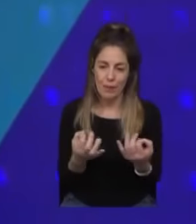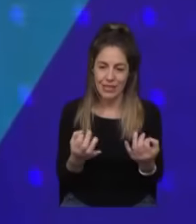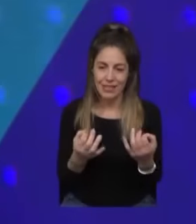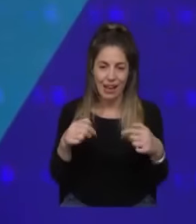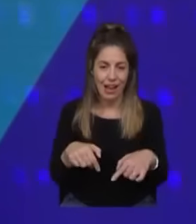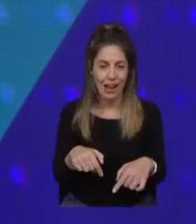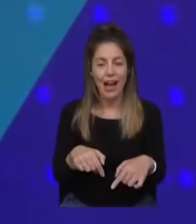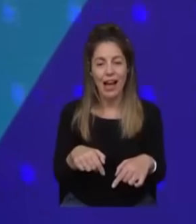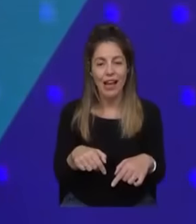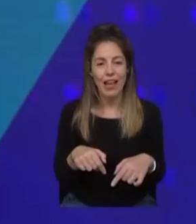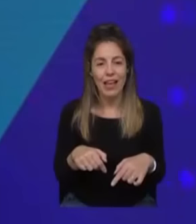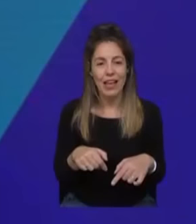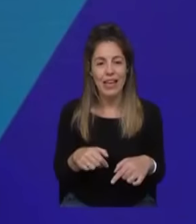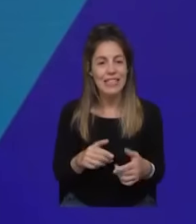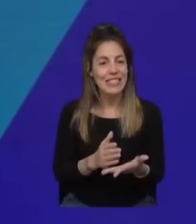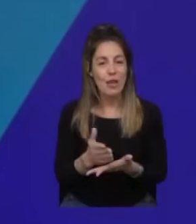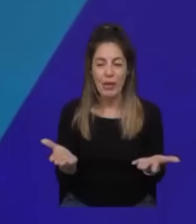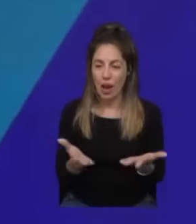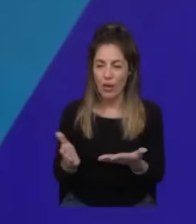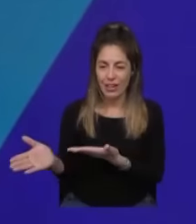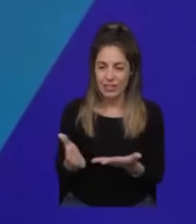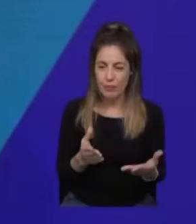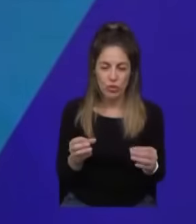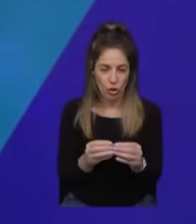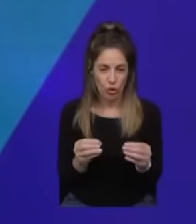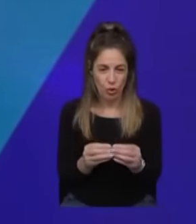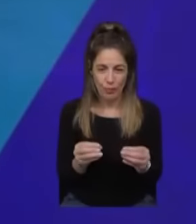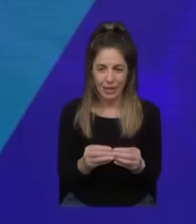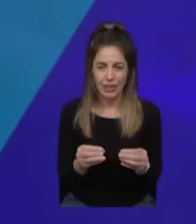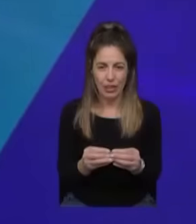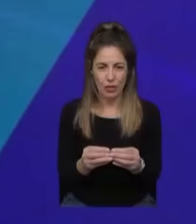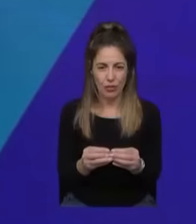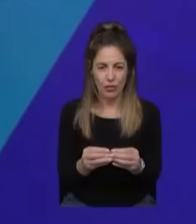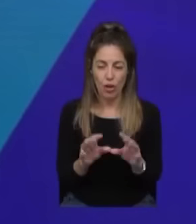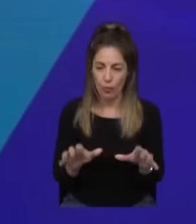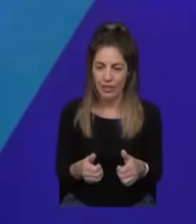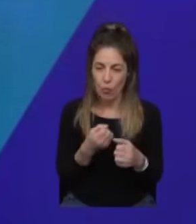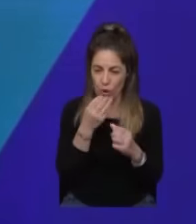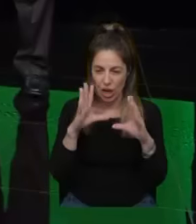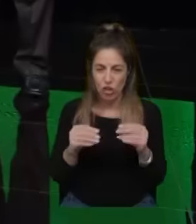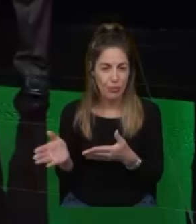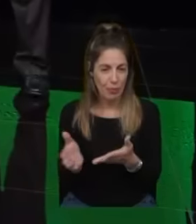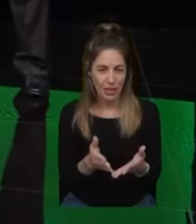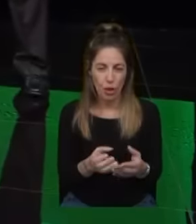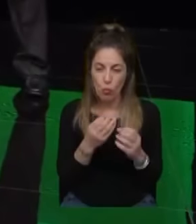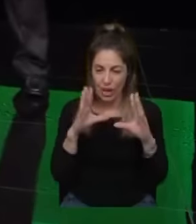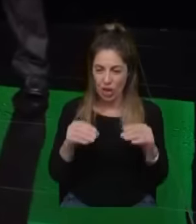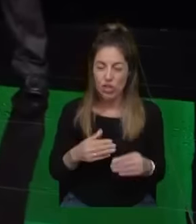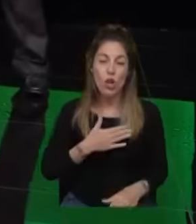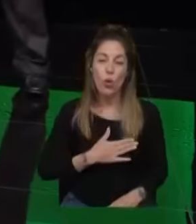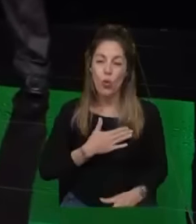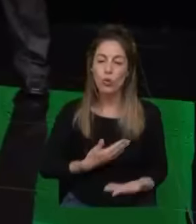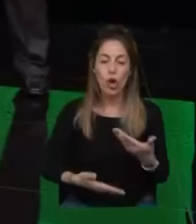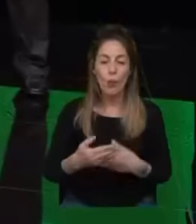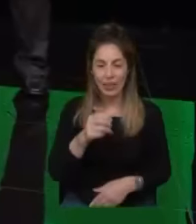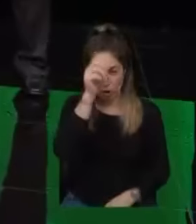MB Noticias Edición Domingo. Como siempre hasta ahora, ya recibimos a nuestro compañero Federico Jurkovic. ¿Cómo le va? Buenas noches, bienvenido. Buenas noches, José. Un gusto compartir